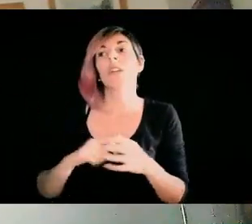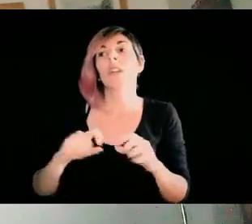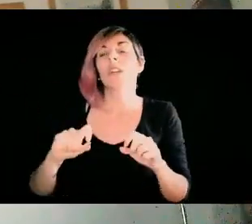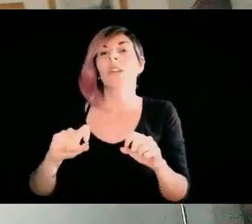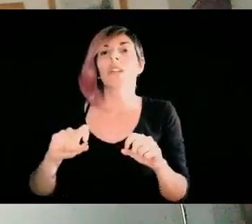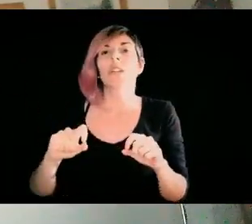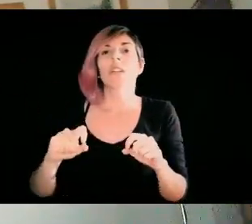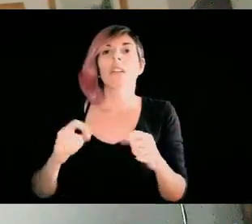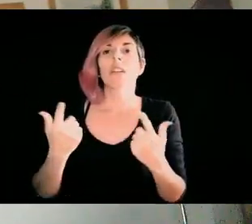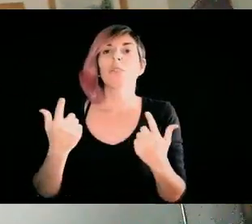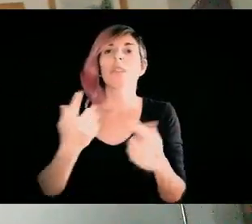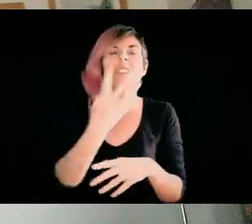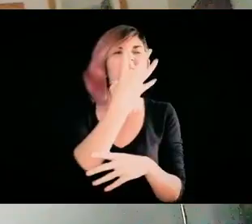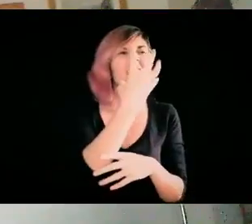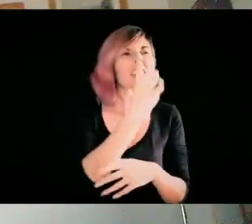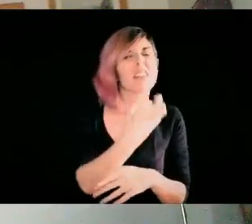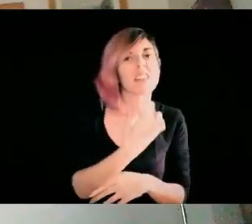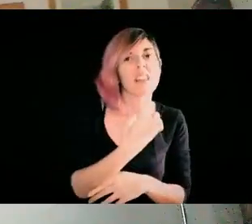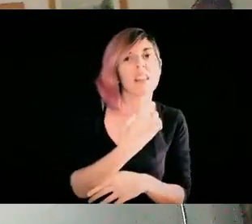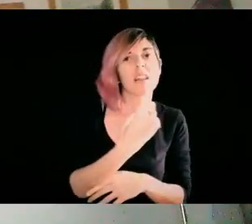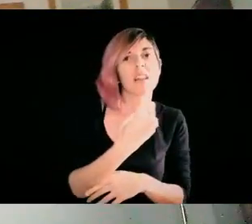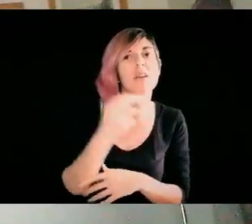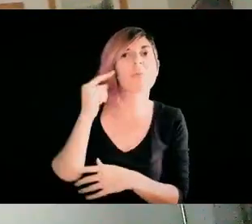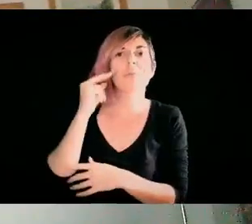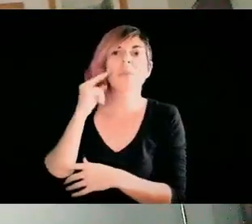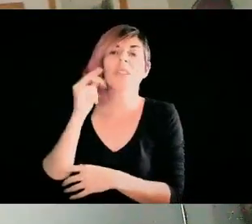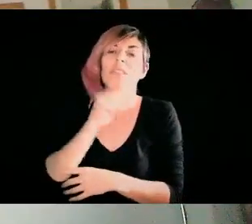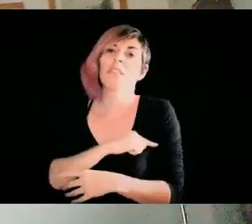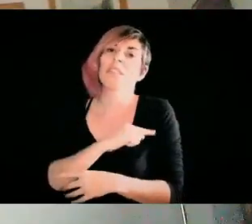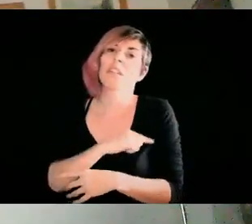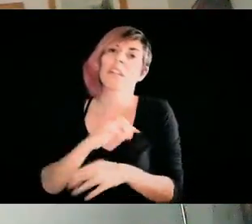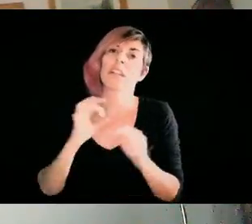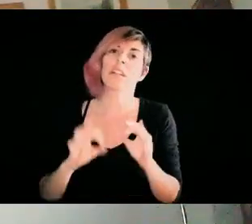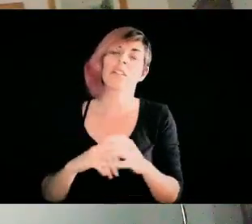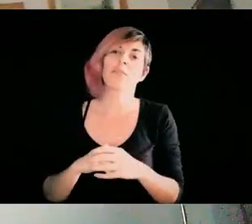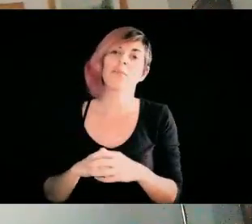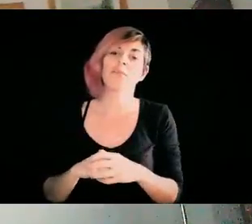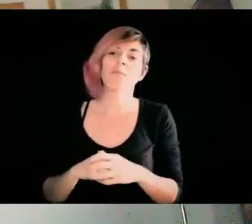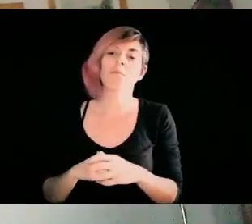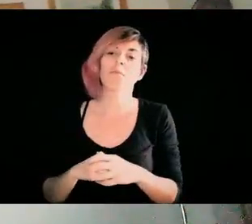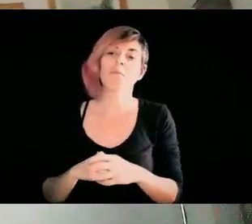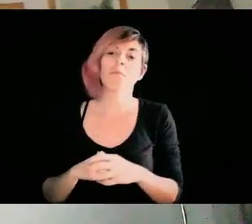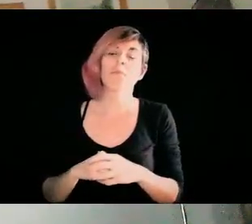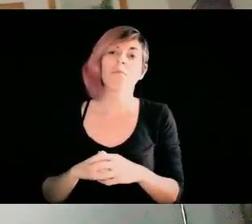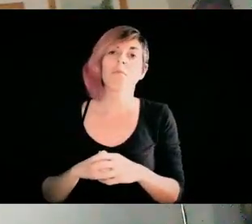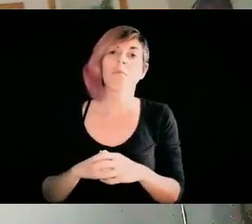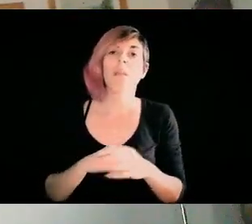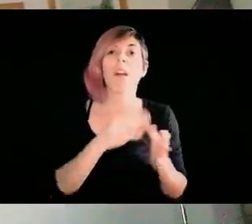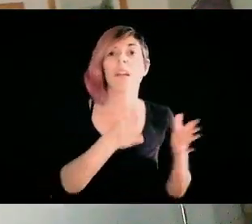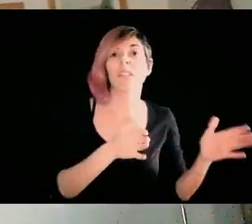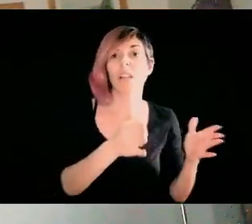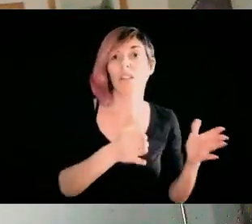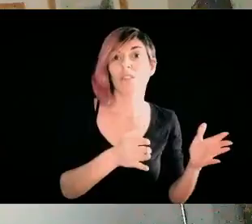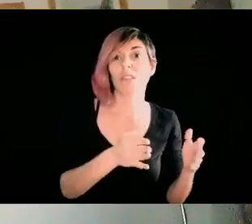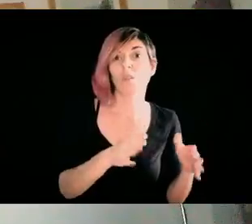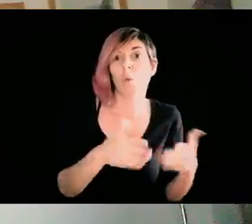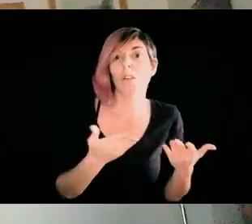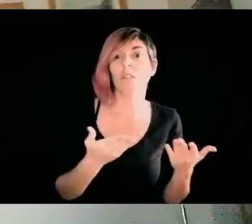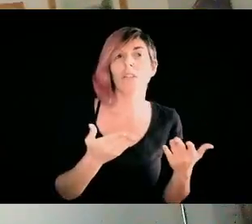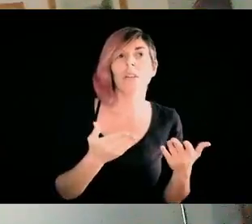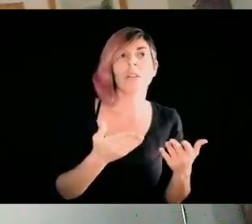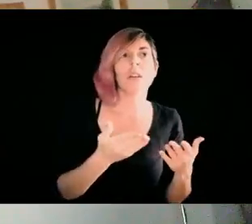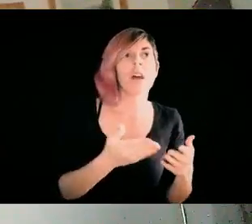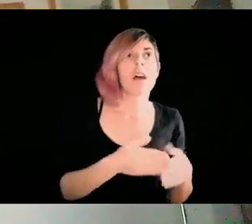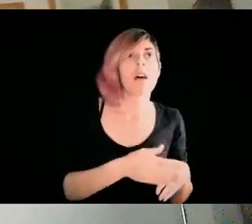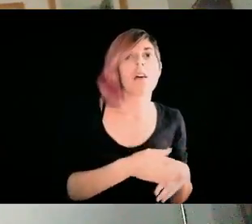es natural sentir tristeza y sentir miedo. En el ciclo de las estaciones pasamos